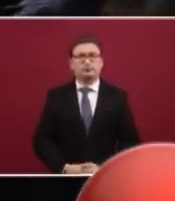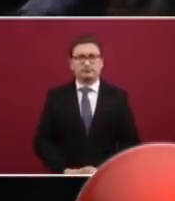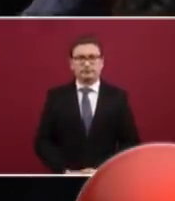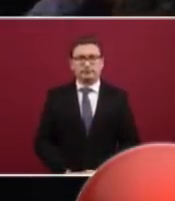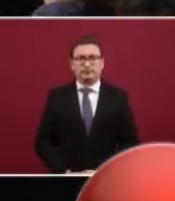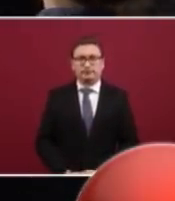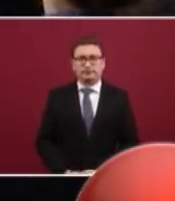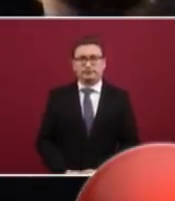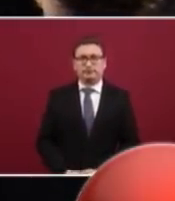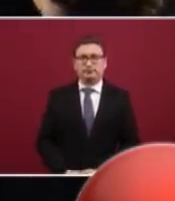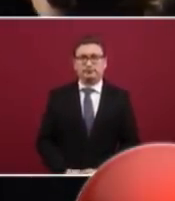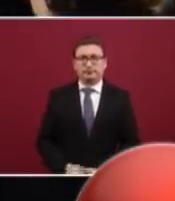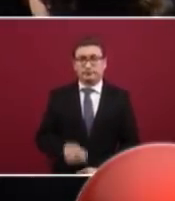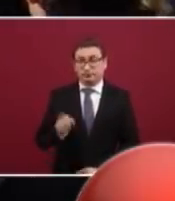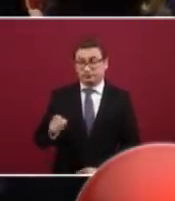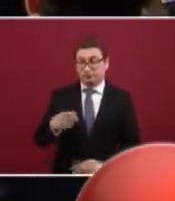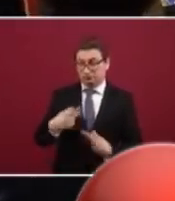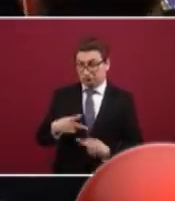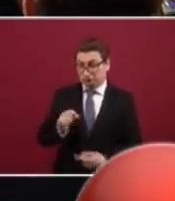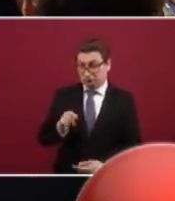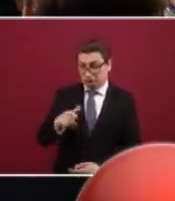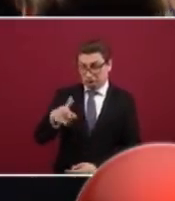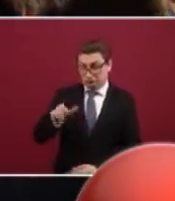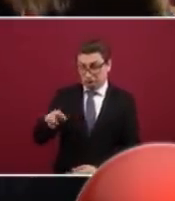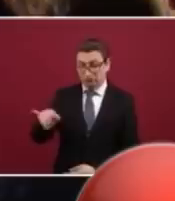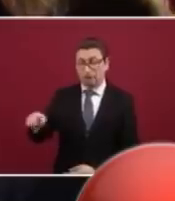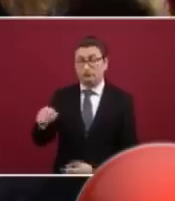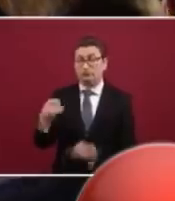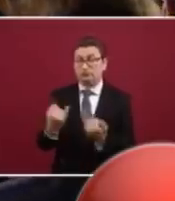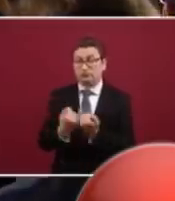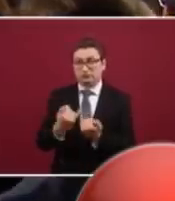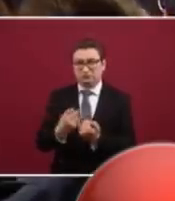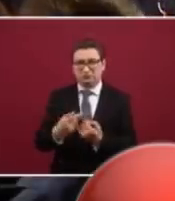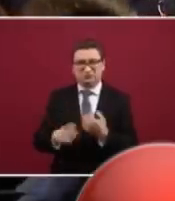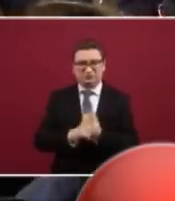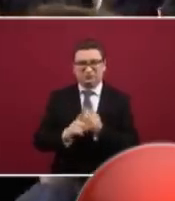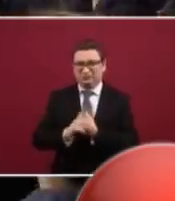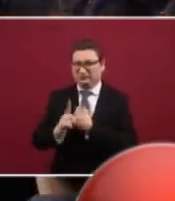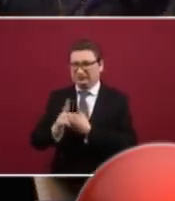Trotsky en circunstancias muy